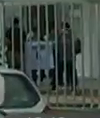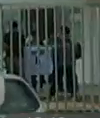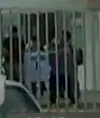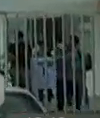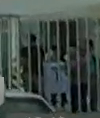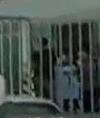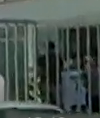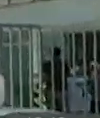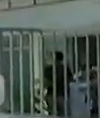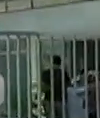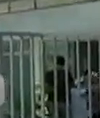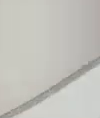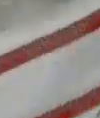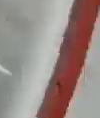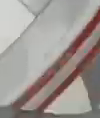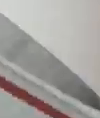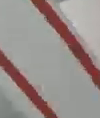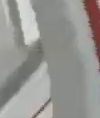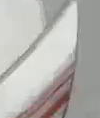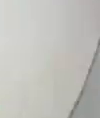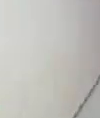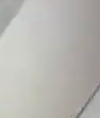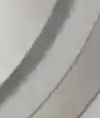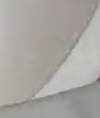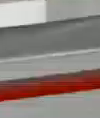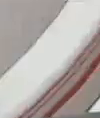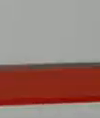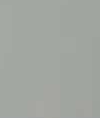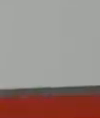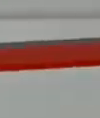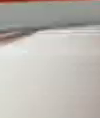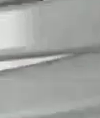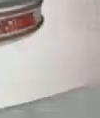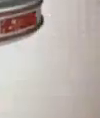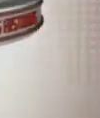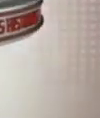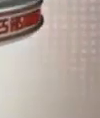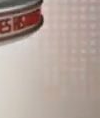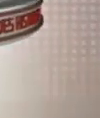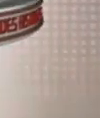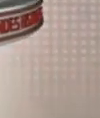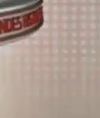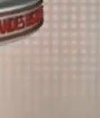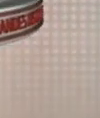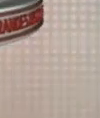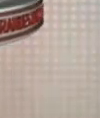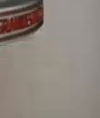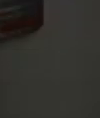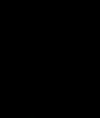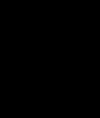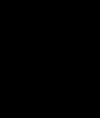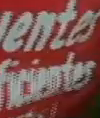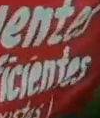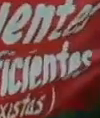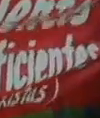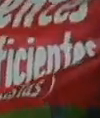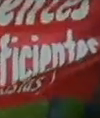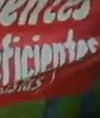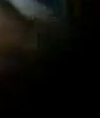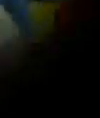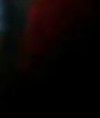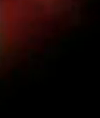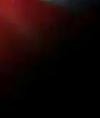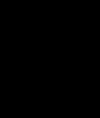del medio ambiente. En instantes, al día.